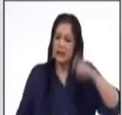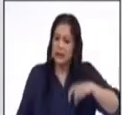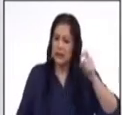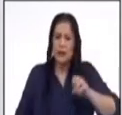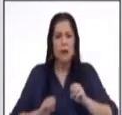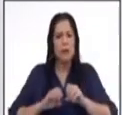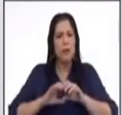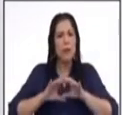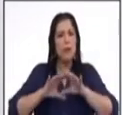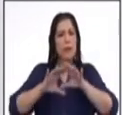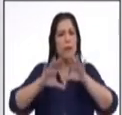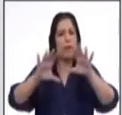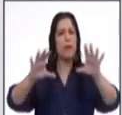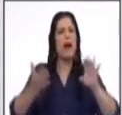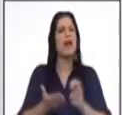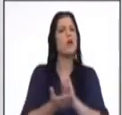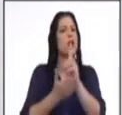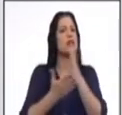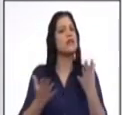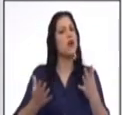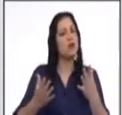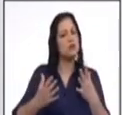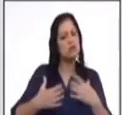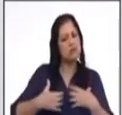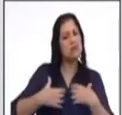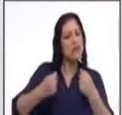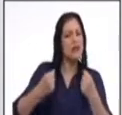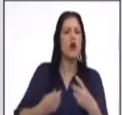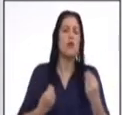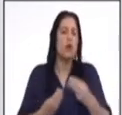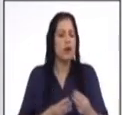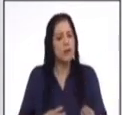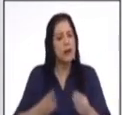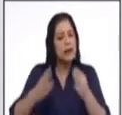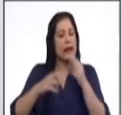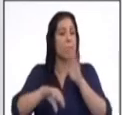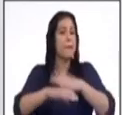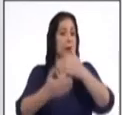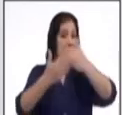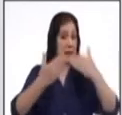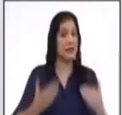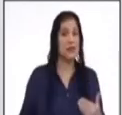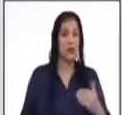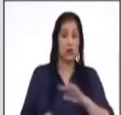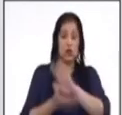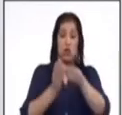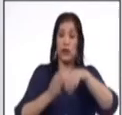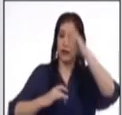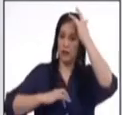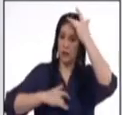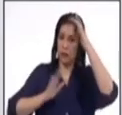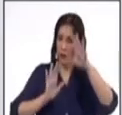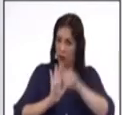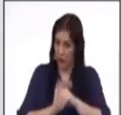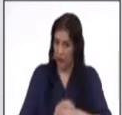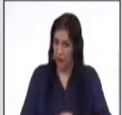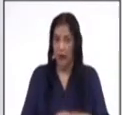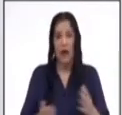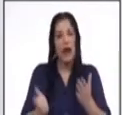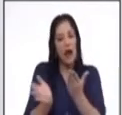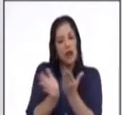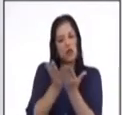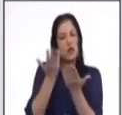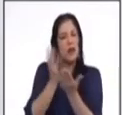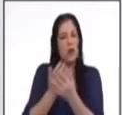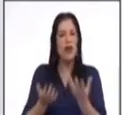de difundir la educación sanitaria como mecanismo de prevención de las enfermedades. En su manual